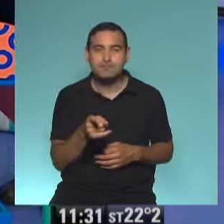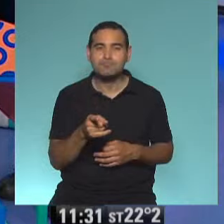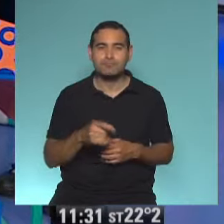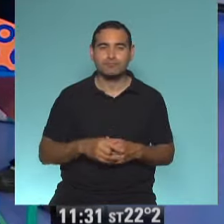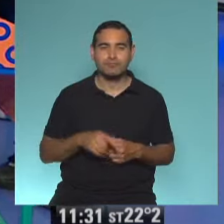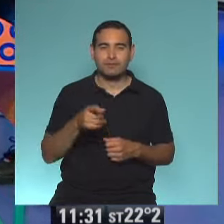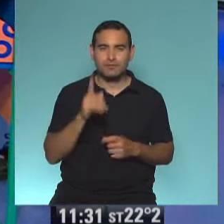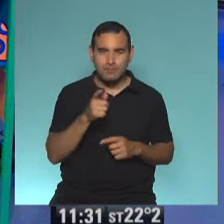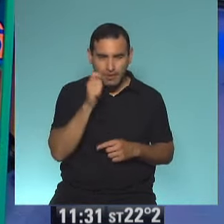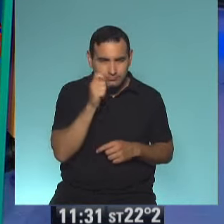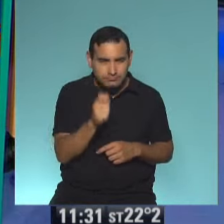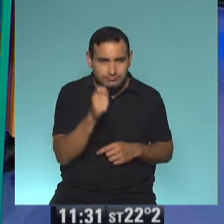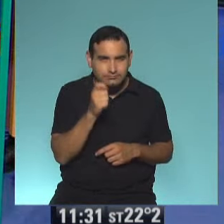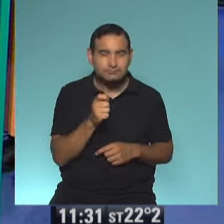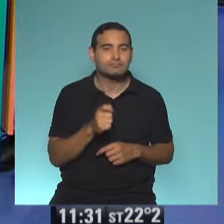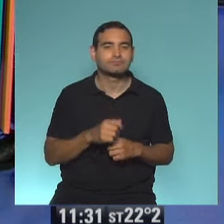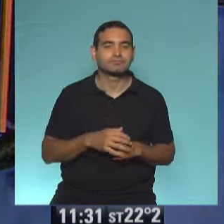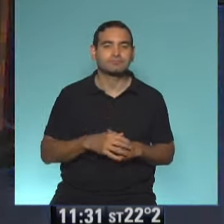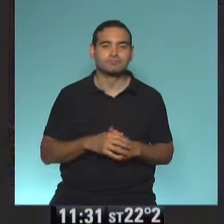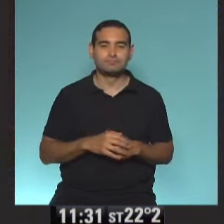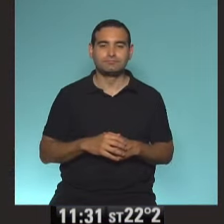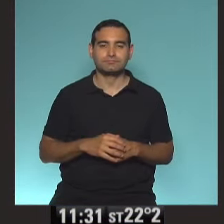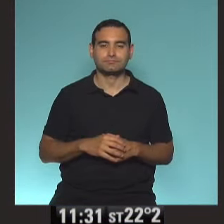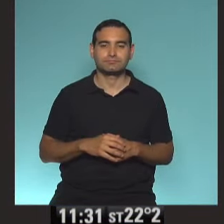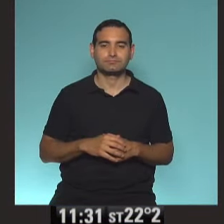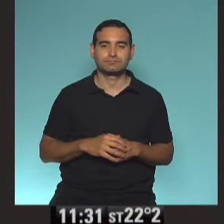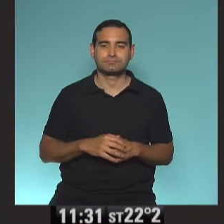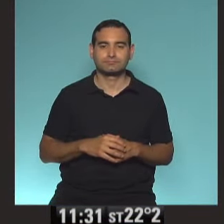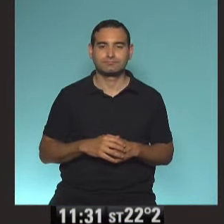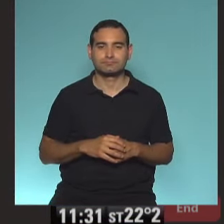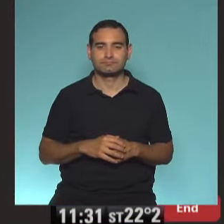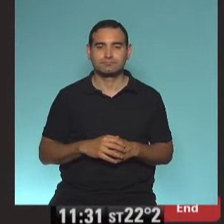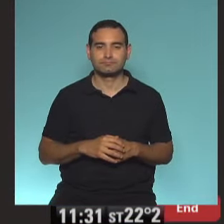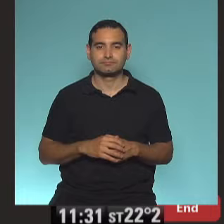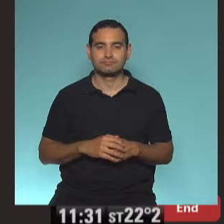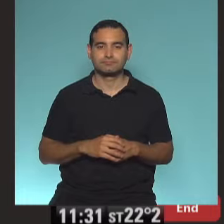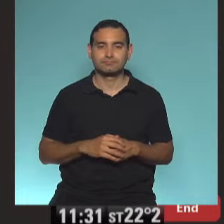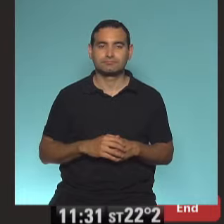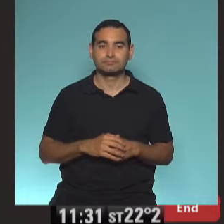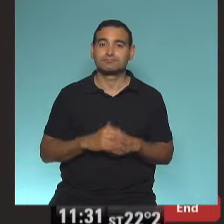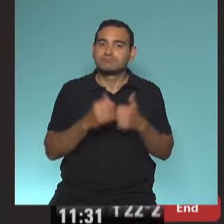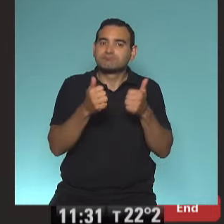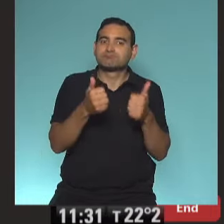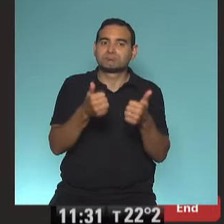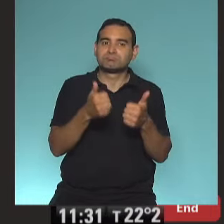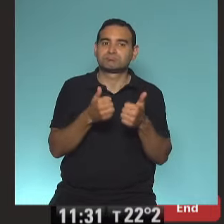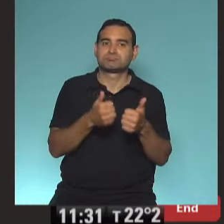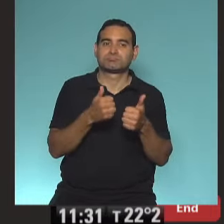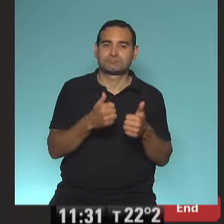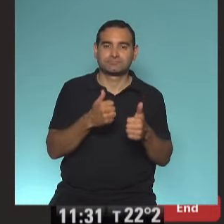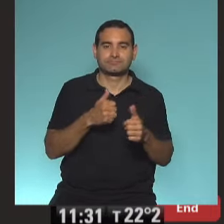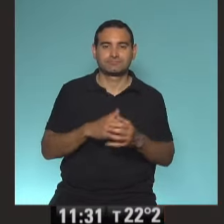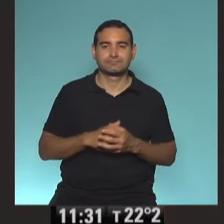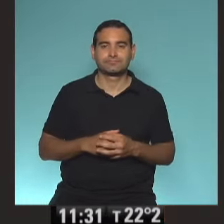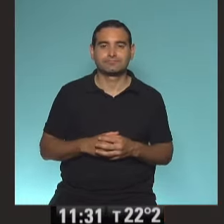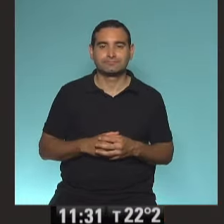más de cerca, ¿no? Como la textura del cuerpo. Ah, muy bien, esos zoom,